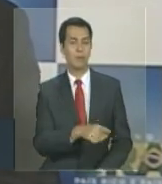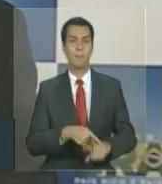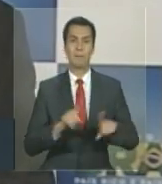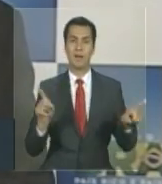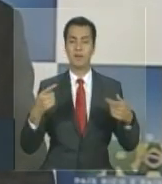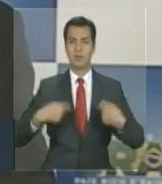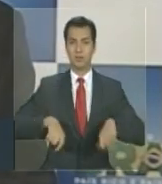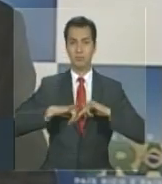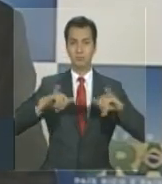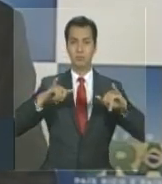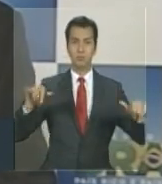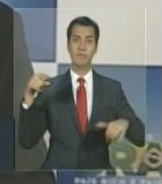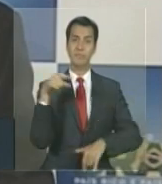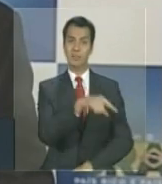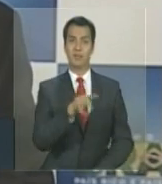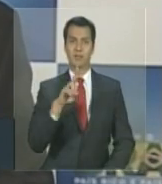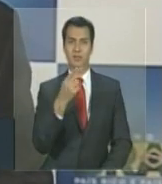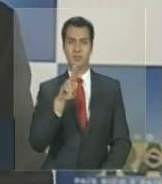Haití